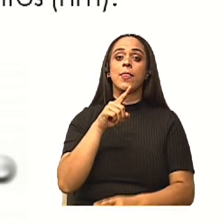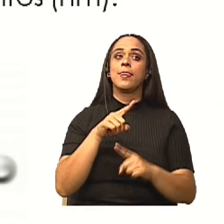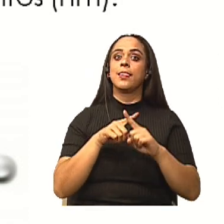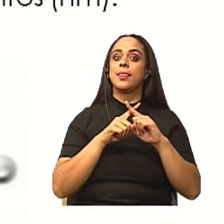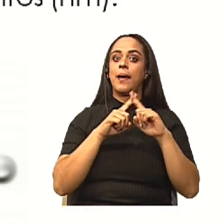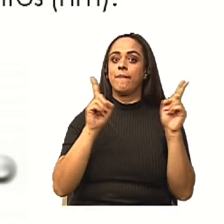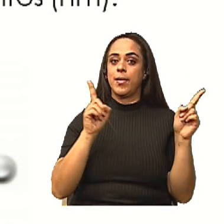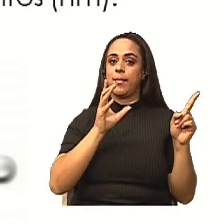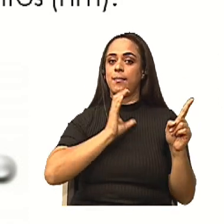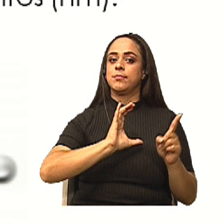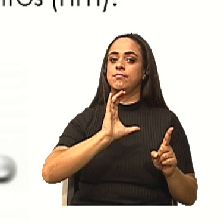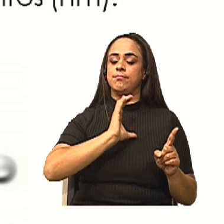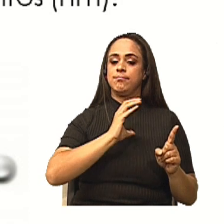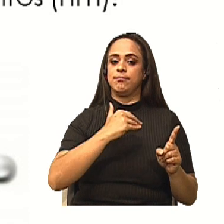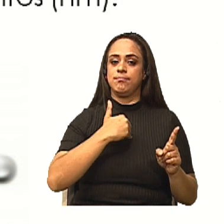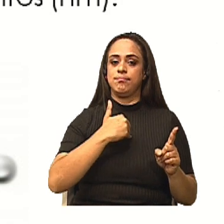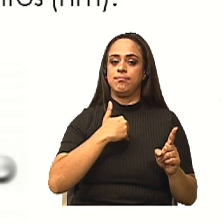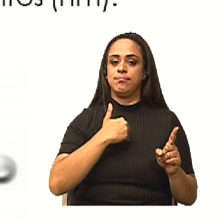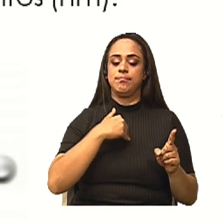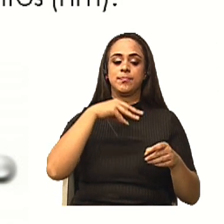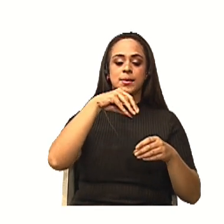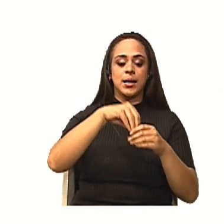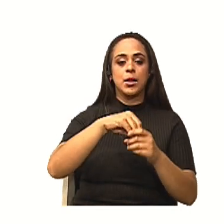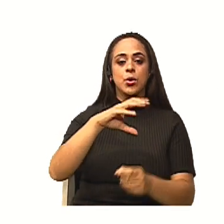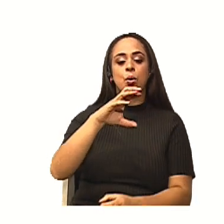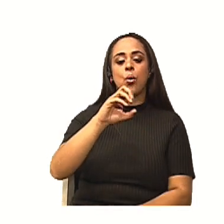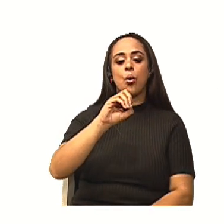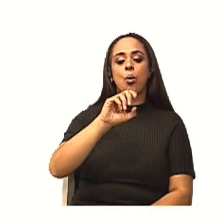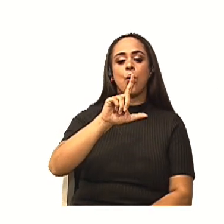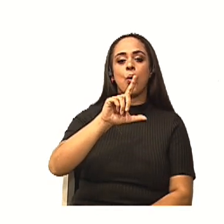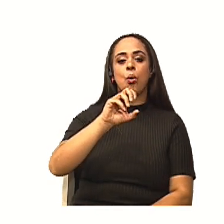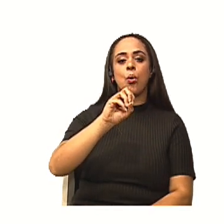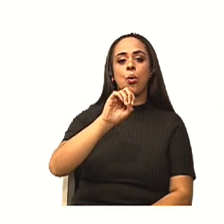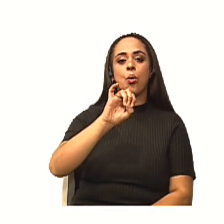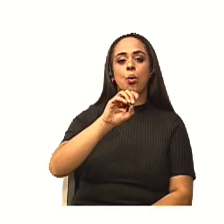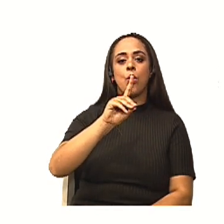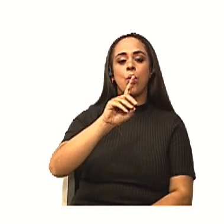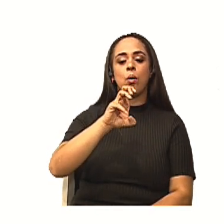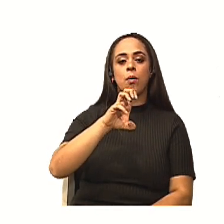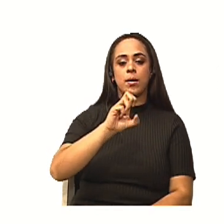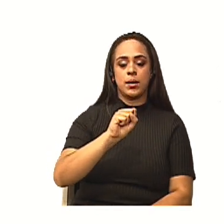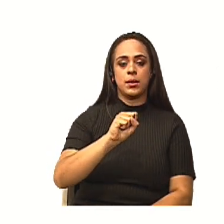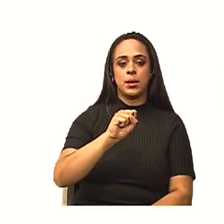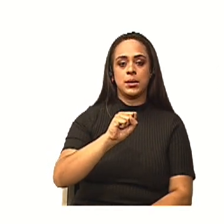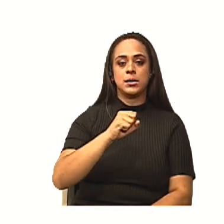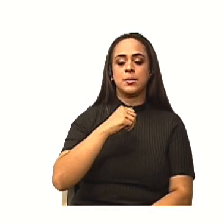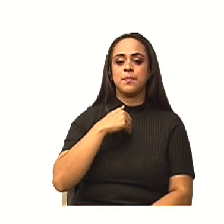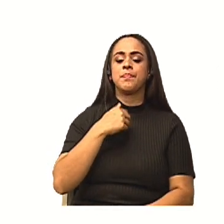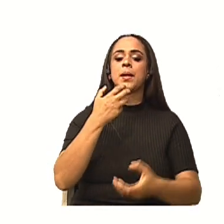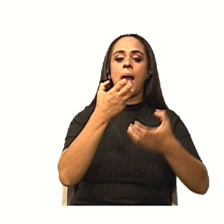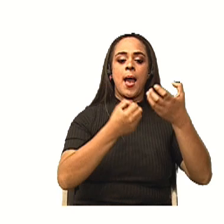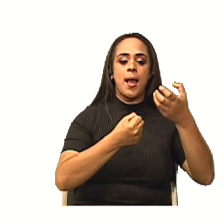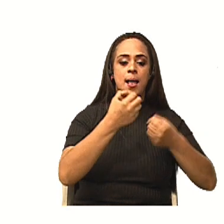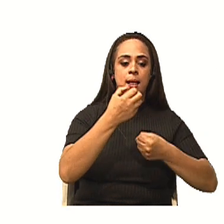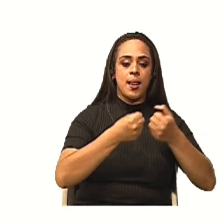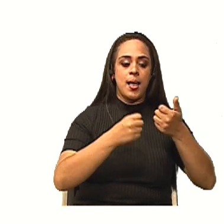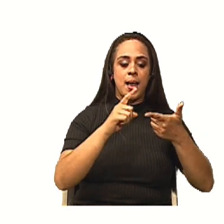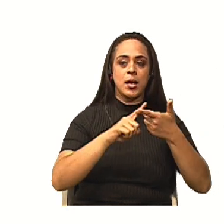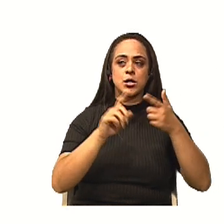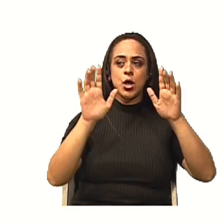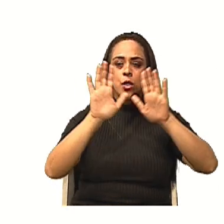Entonces, dentro de los ejemplos de los coloides están los siguientes. Tenemos la leche, tenemos la